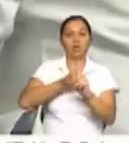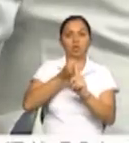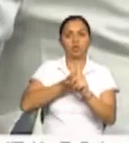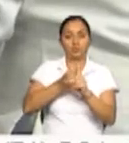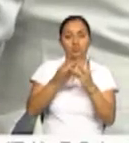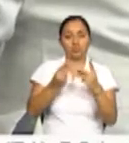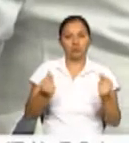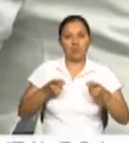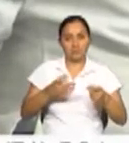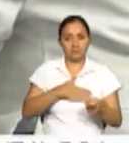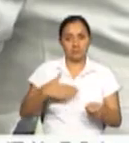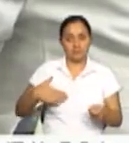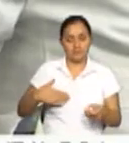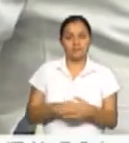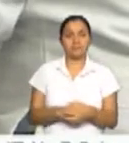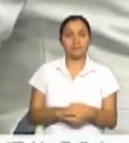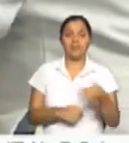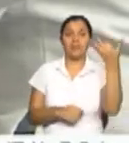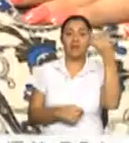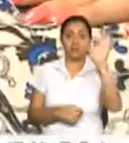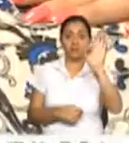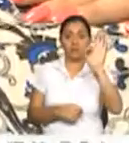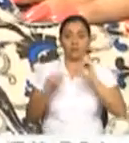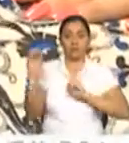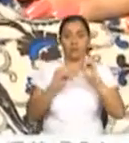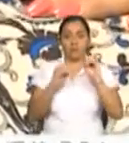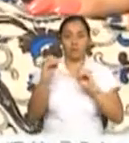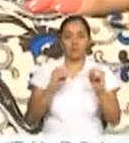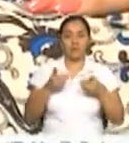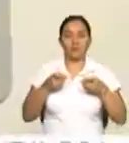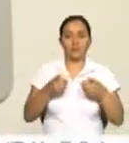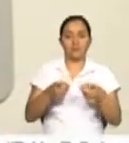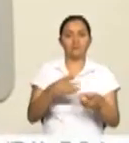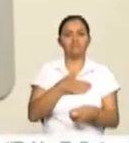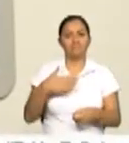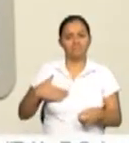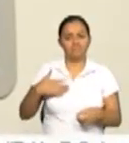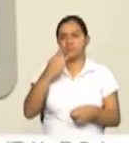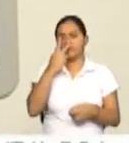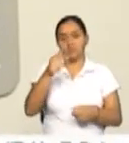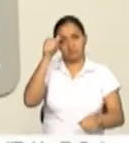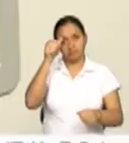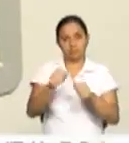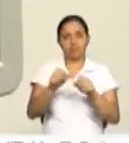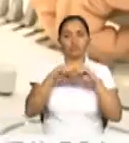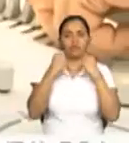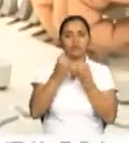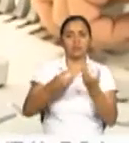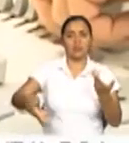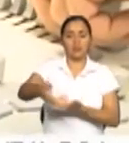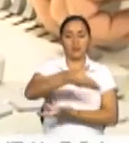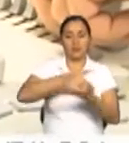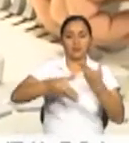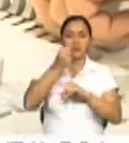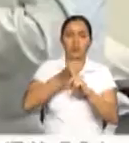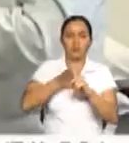Cada 19 de octubre se celebra el Día contra el Cáncer de Mama, como recordatorio del compromiso de toda la sociedad en la lucha contra esta